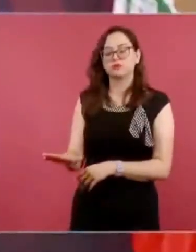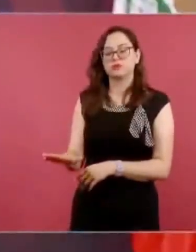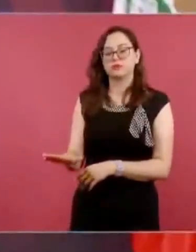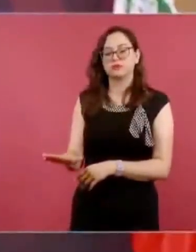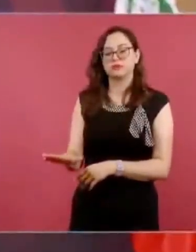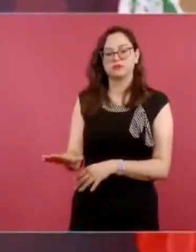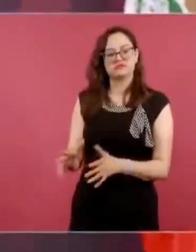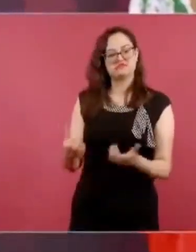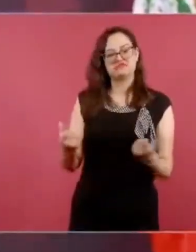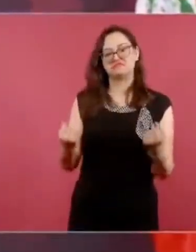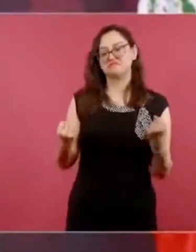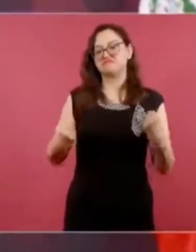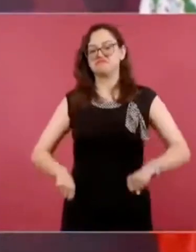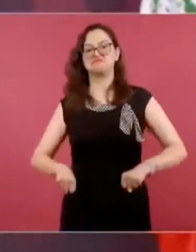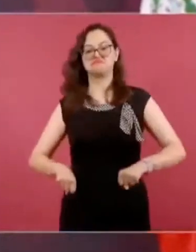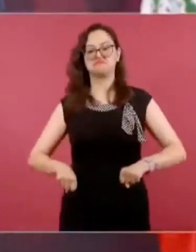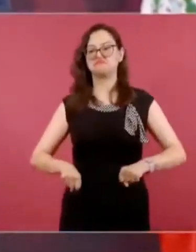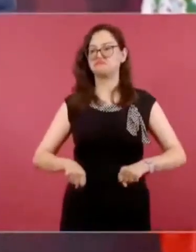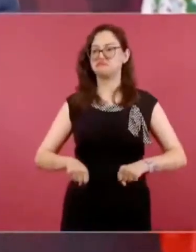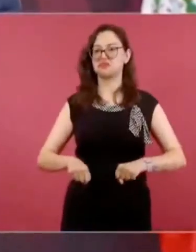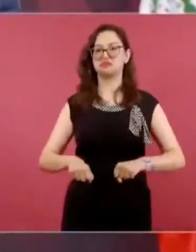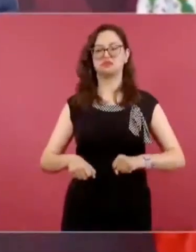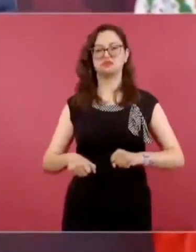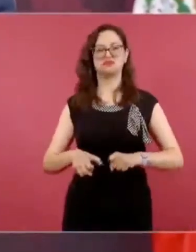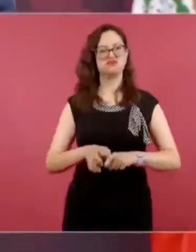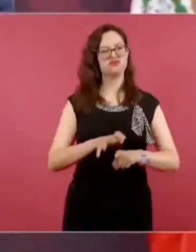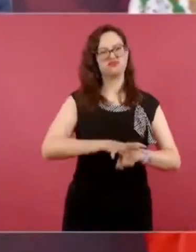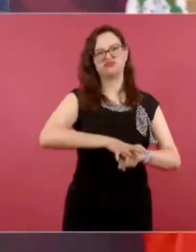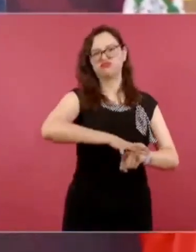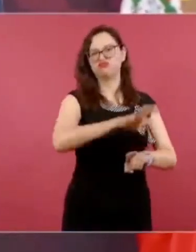y se impone la represión.